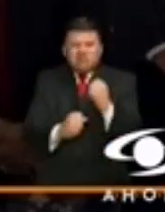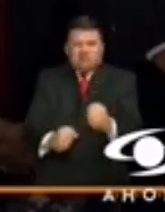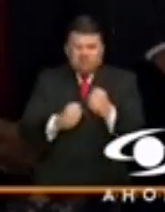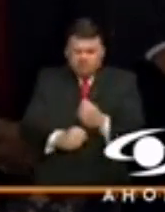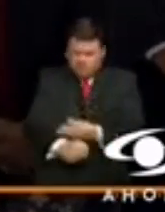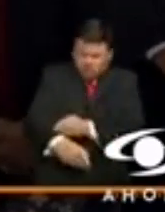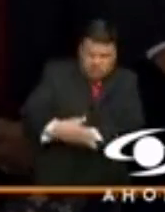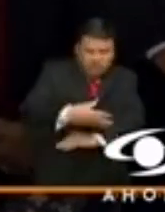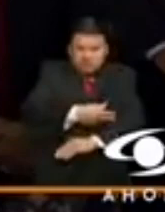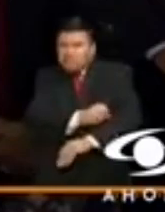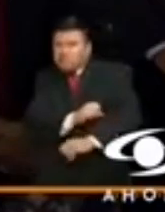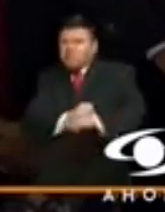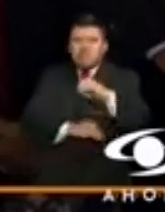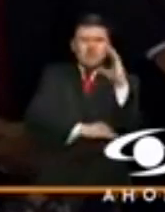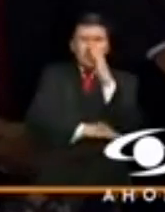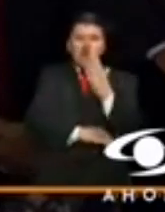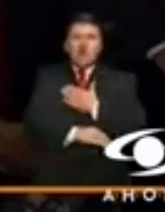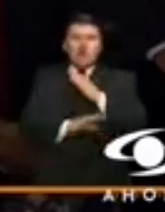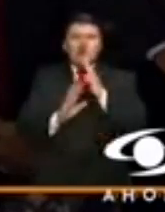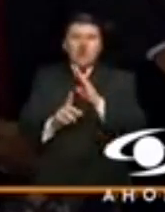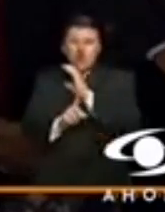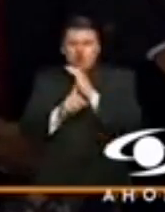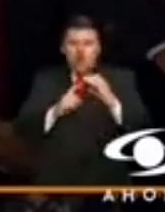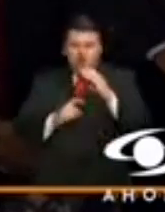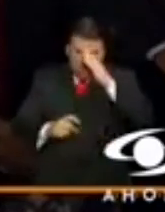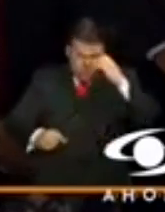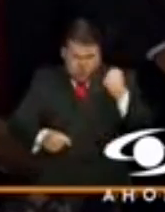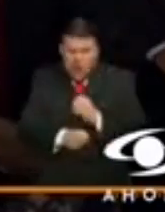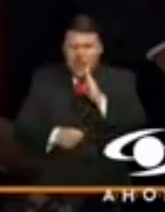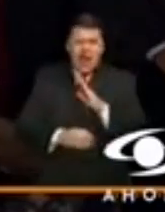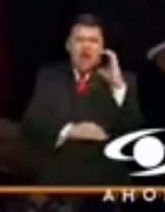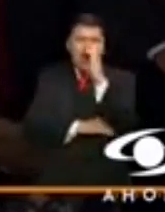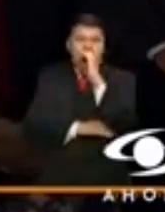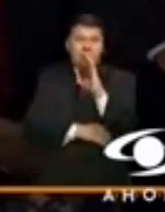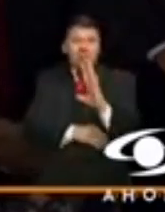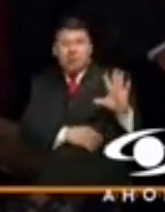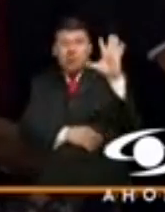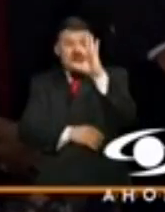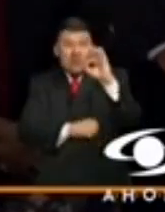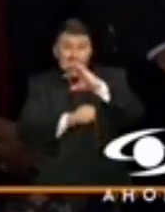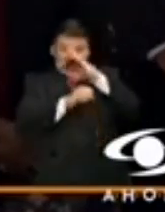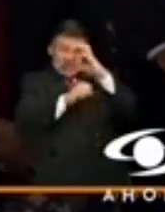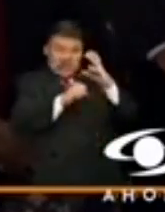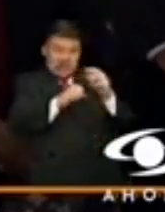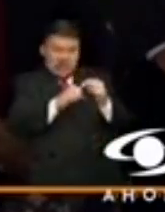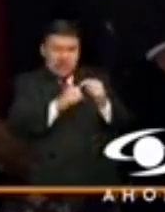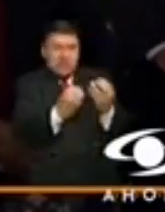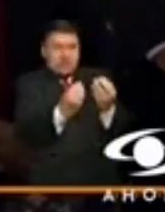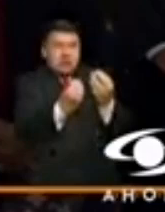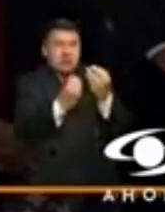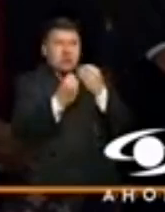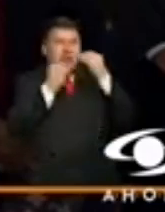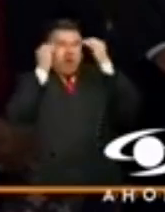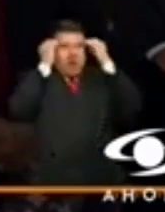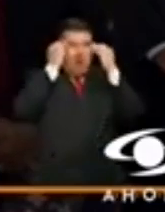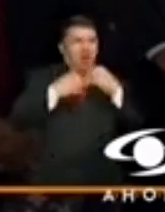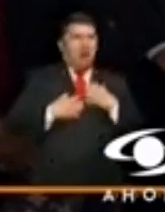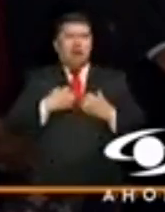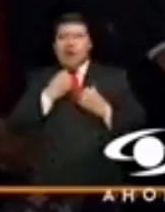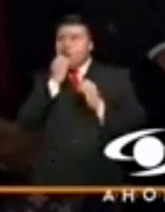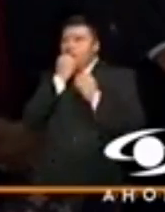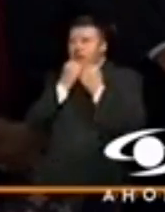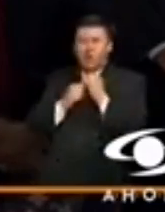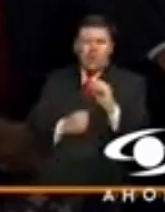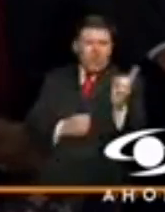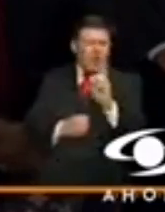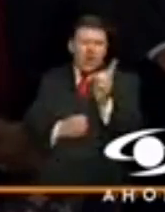a pulso, con una cultura laboriosa. El coronavirus quiere sembrarnos pánico,